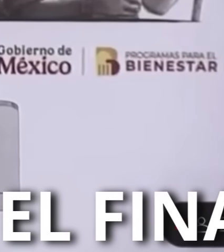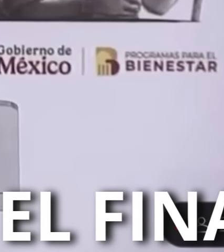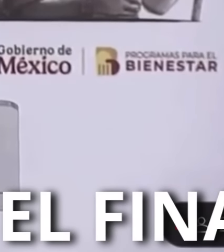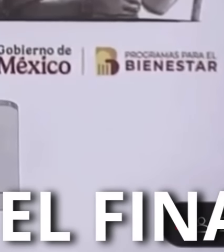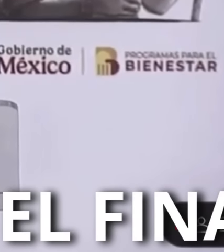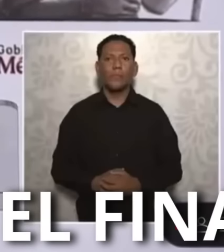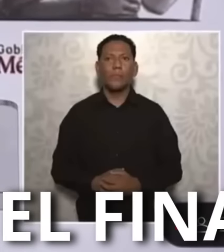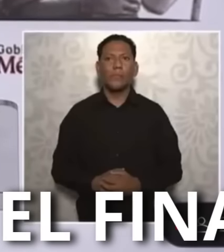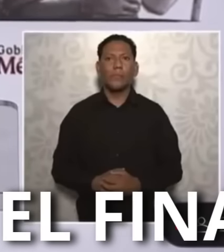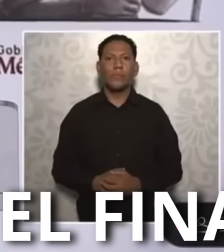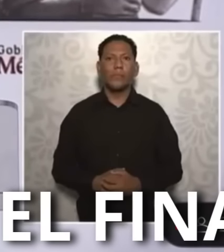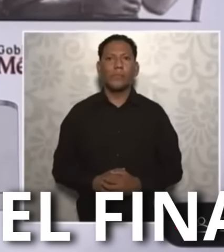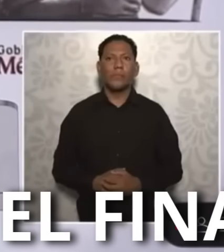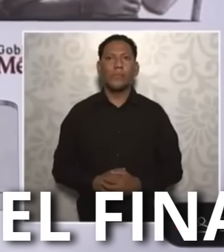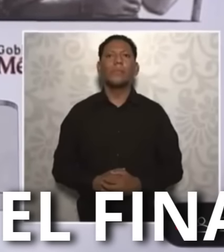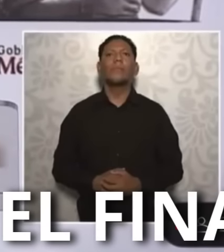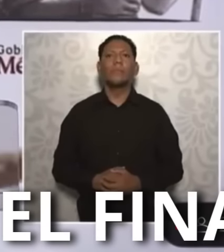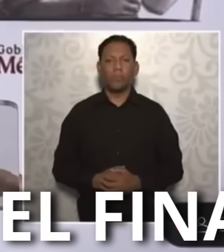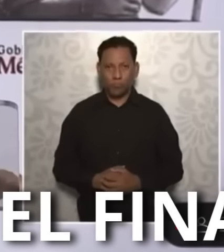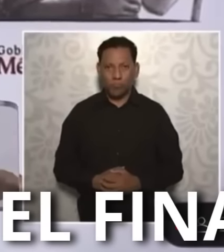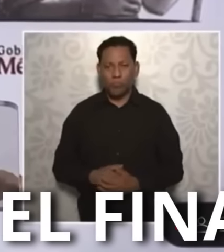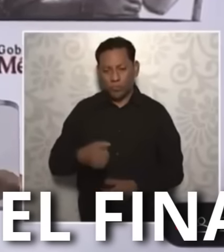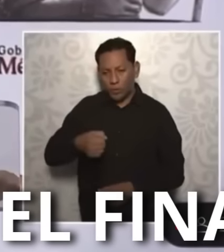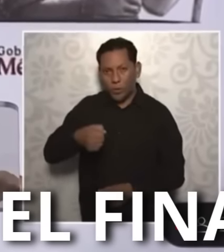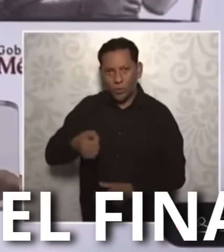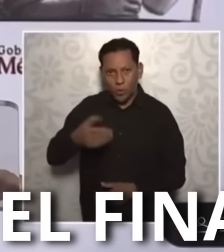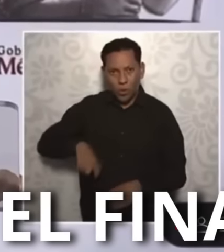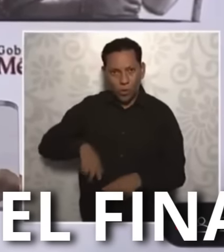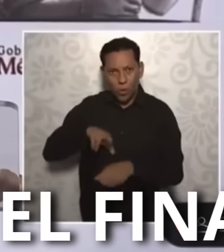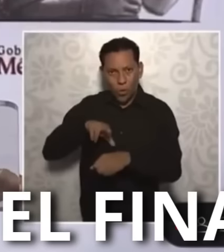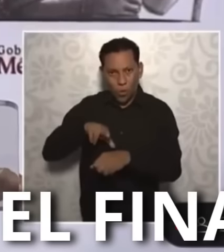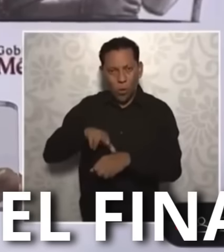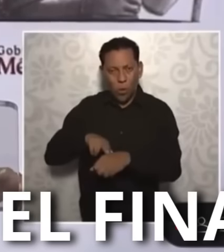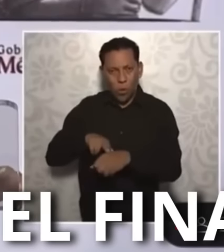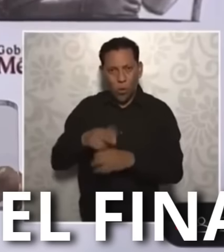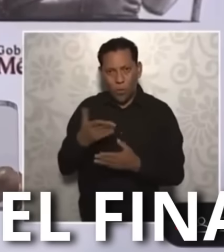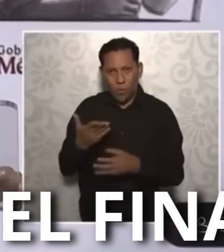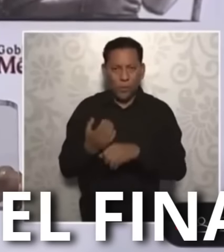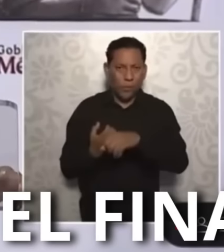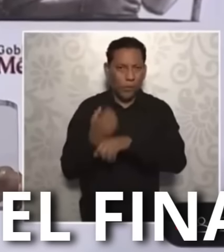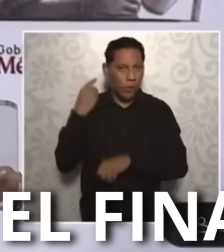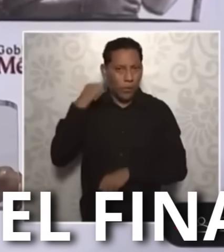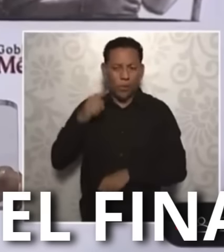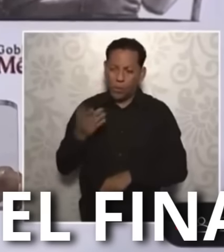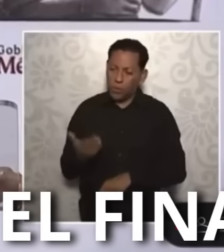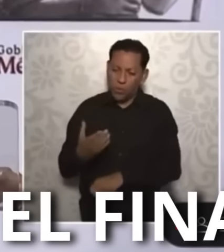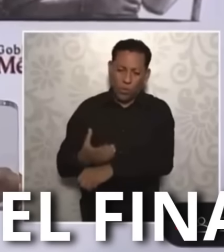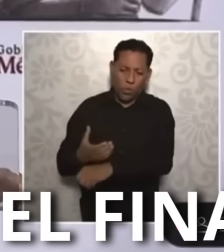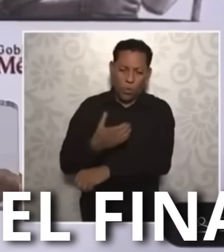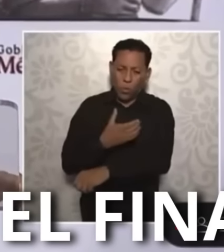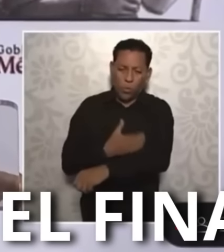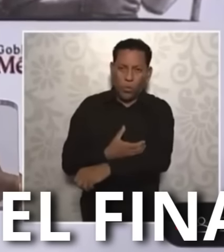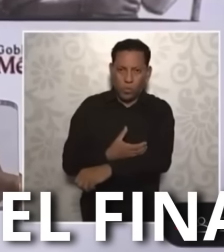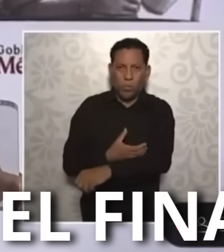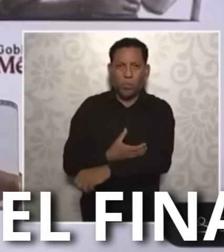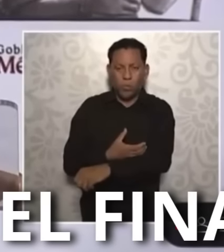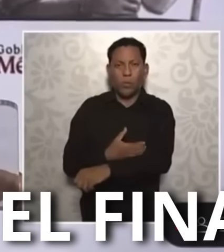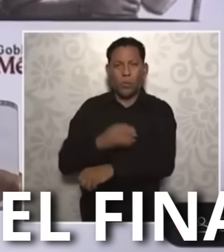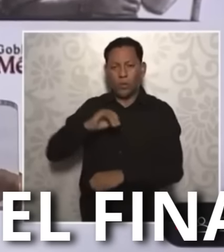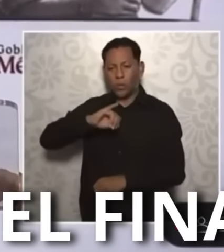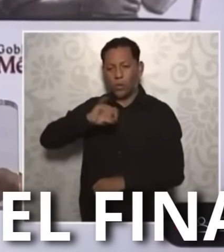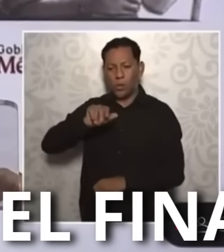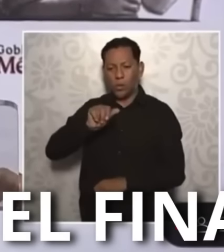presidium, en especial al gobernador Javier May, un gran compañero con quien muchas veces